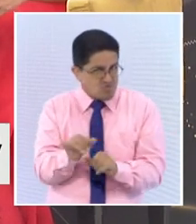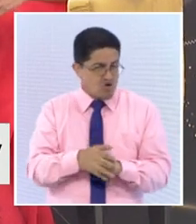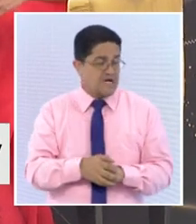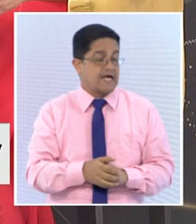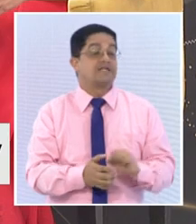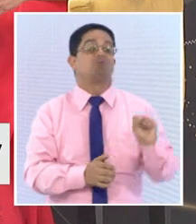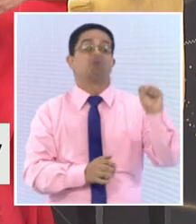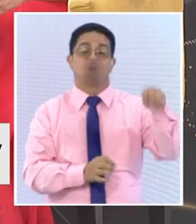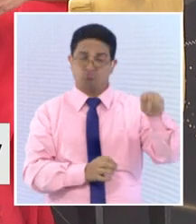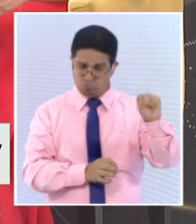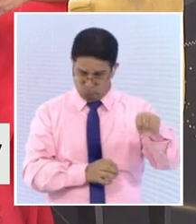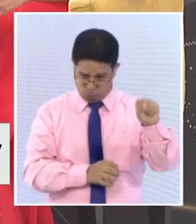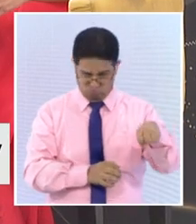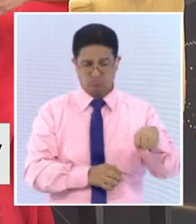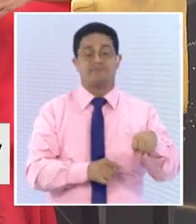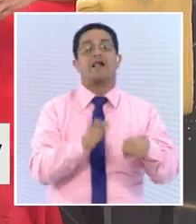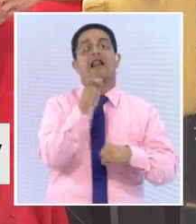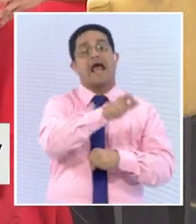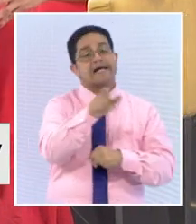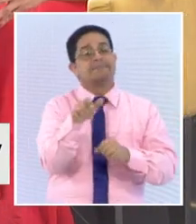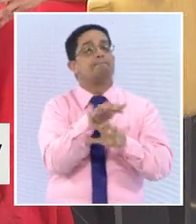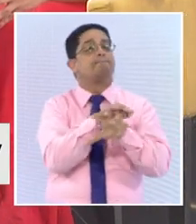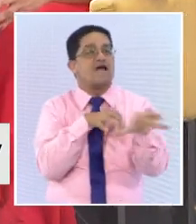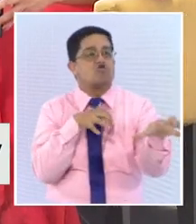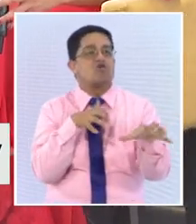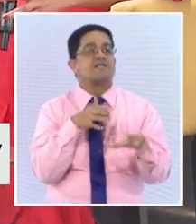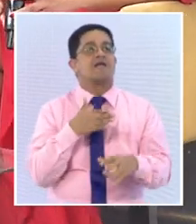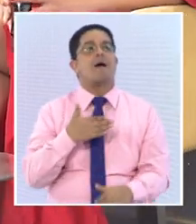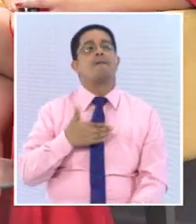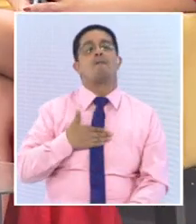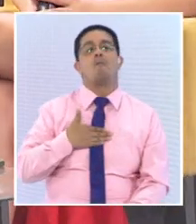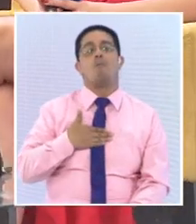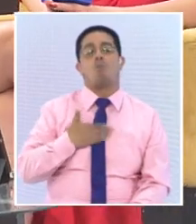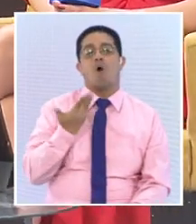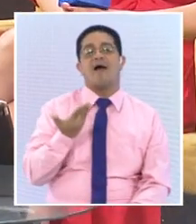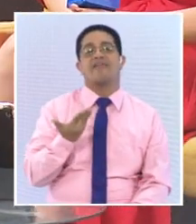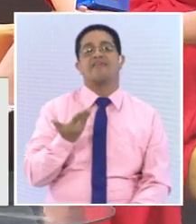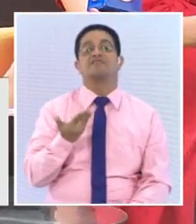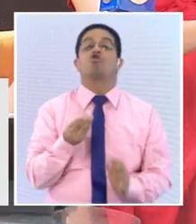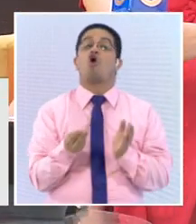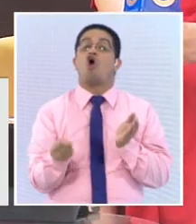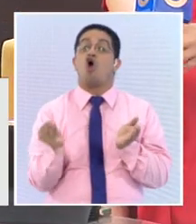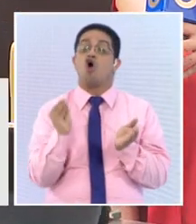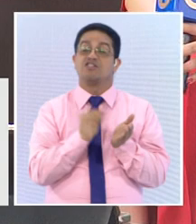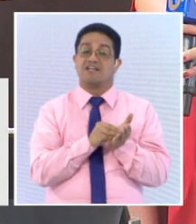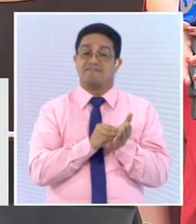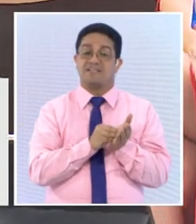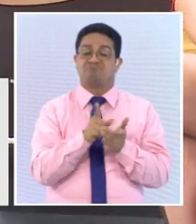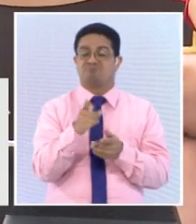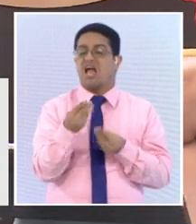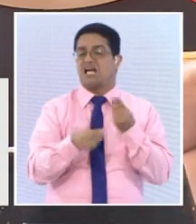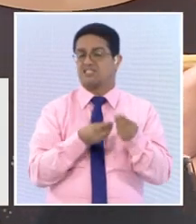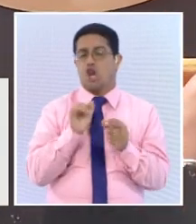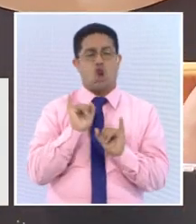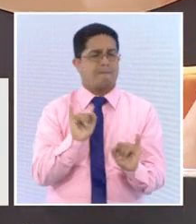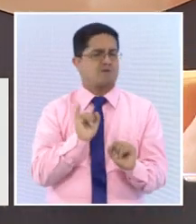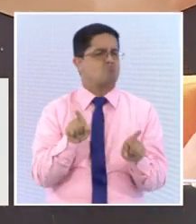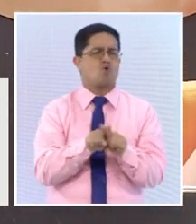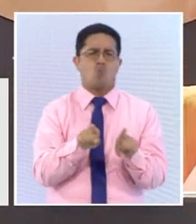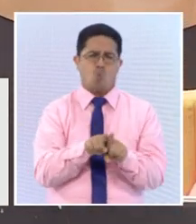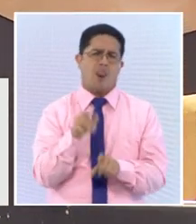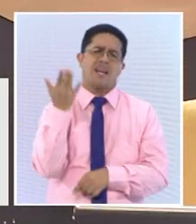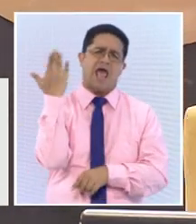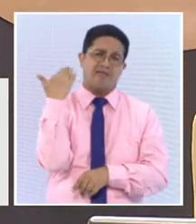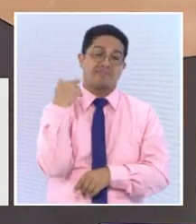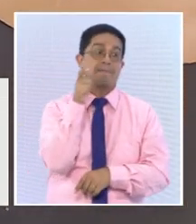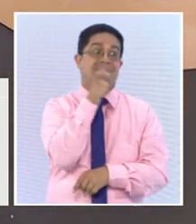son pacientes que en la gran mayoría de los casos pueden resolver o volver a sus actividades diarias como lo hacían antes. Incluso